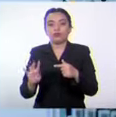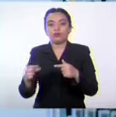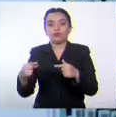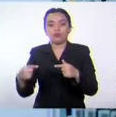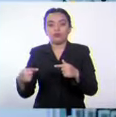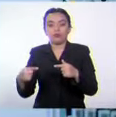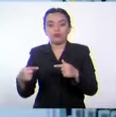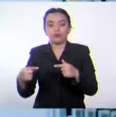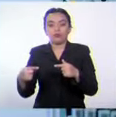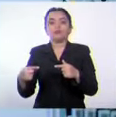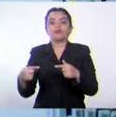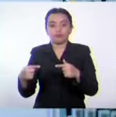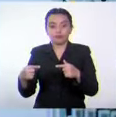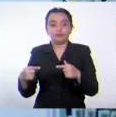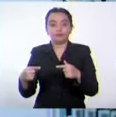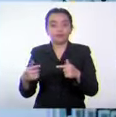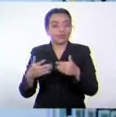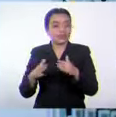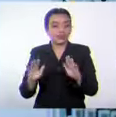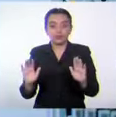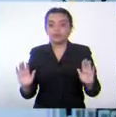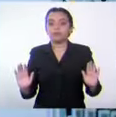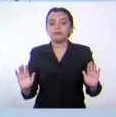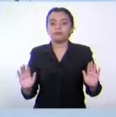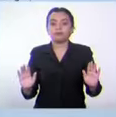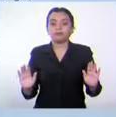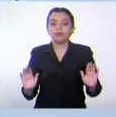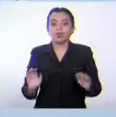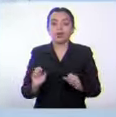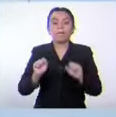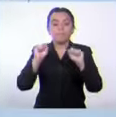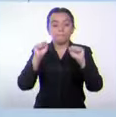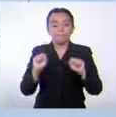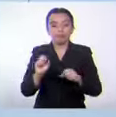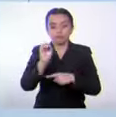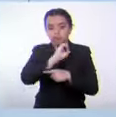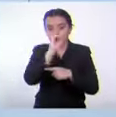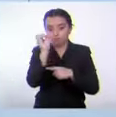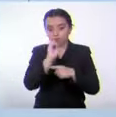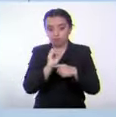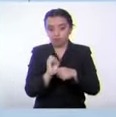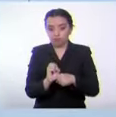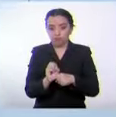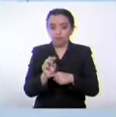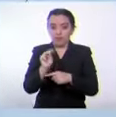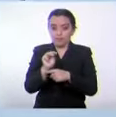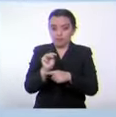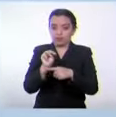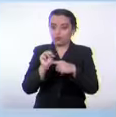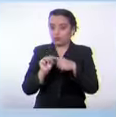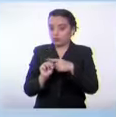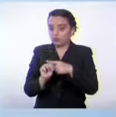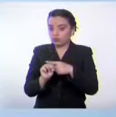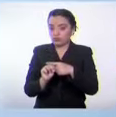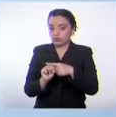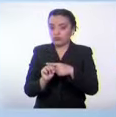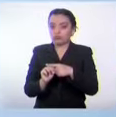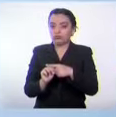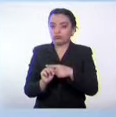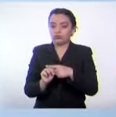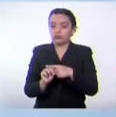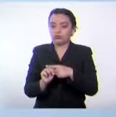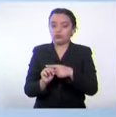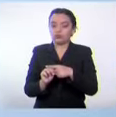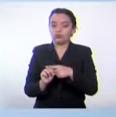Ahora sí, podemos calcular el porcentaje masa sobre masa. Y es igual a